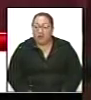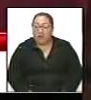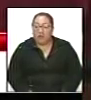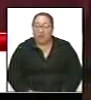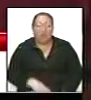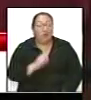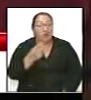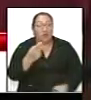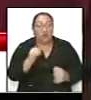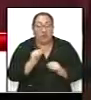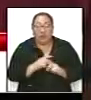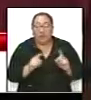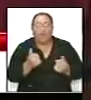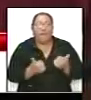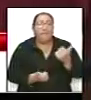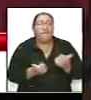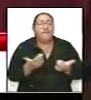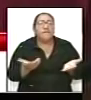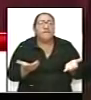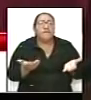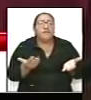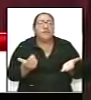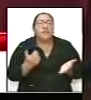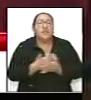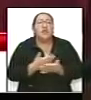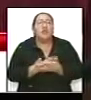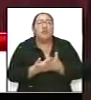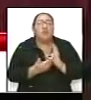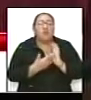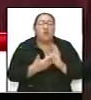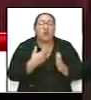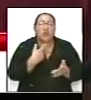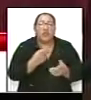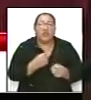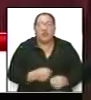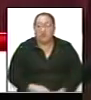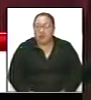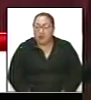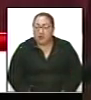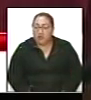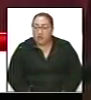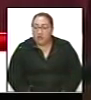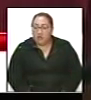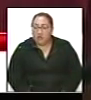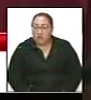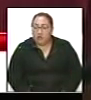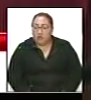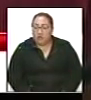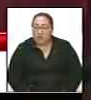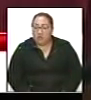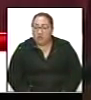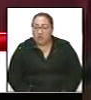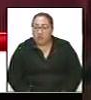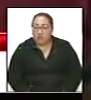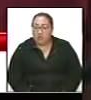dato. ¿Y cuál es el indicio que encuentra el Ministerio Público? ¿Cuál es el indicio, señores de la Representación